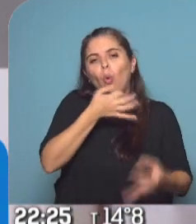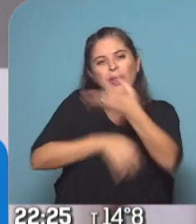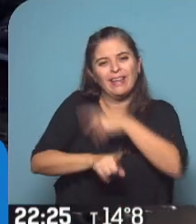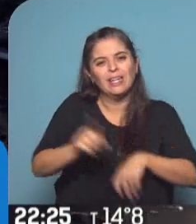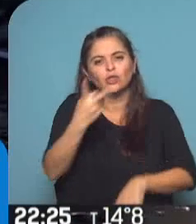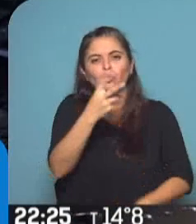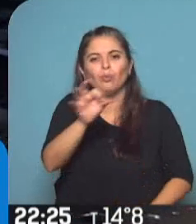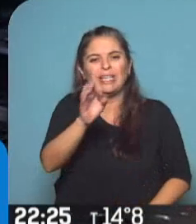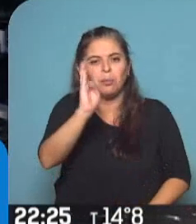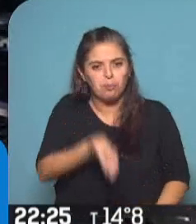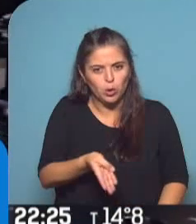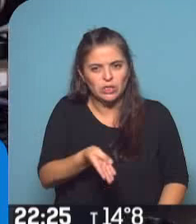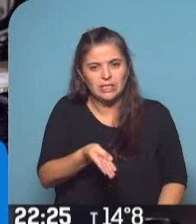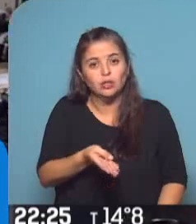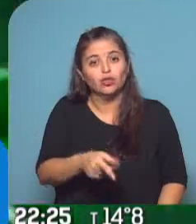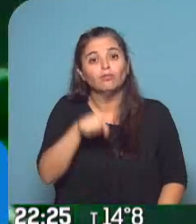significa